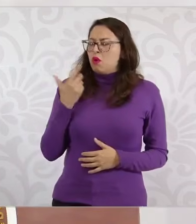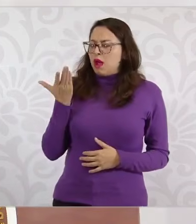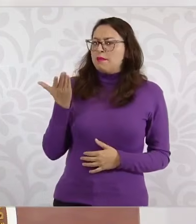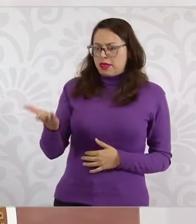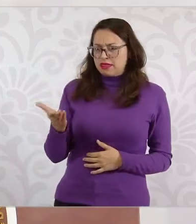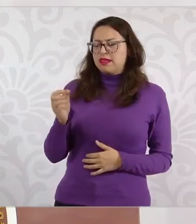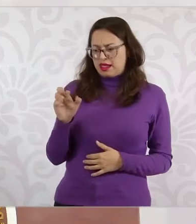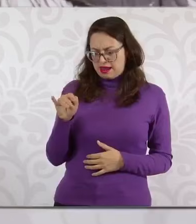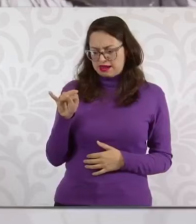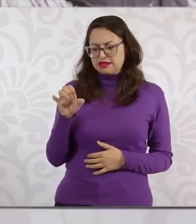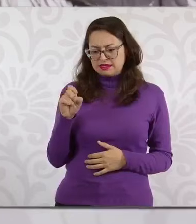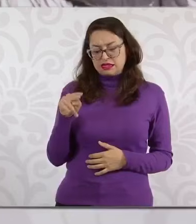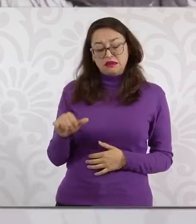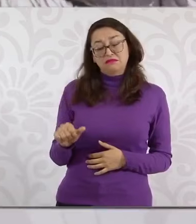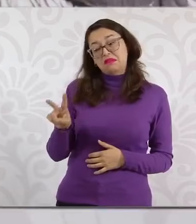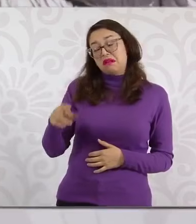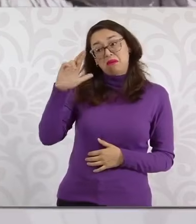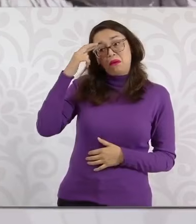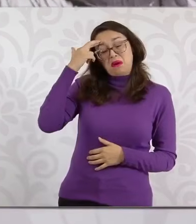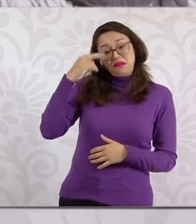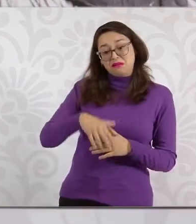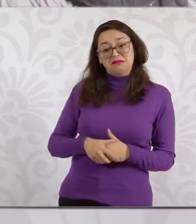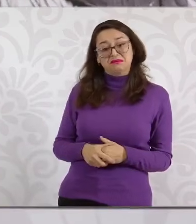Sí recuerdo el hecho, pero no recuerdo